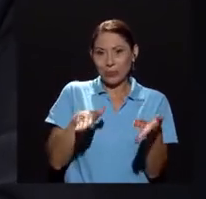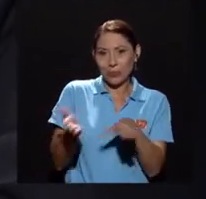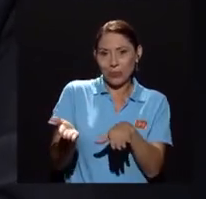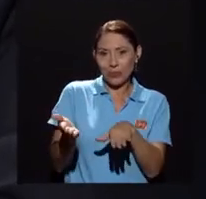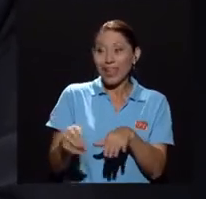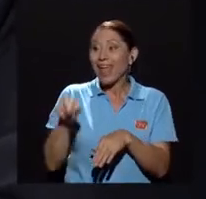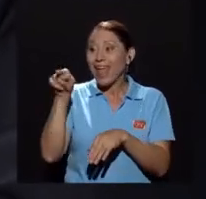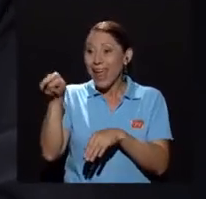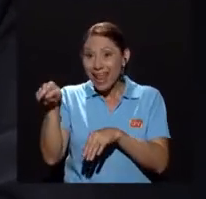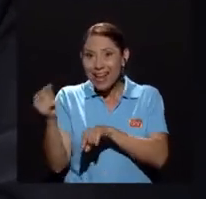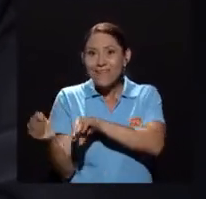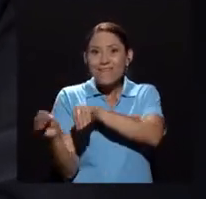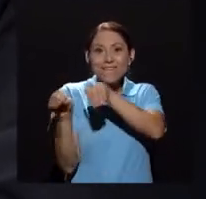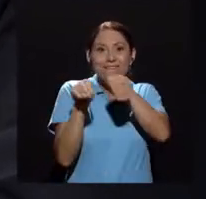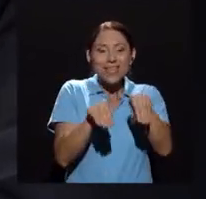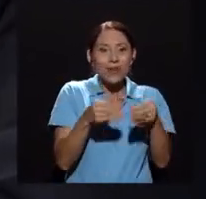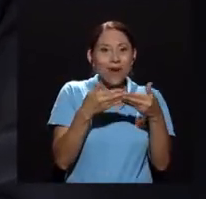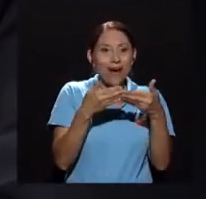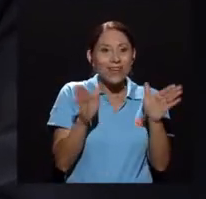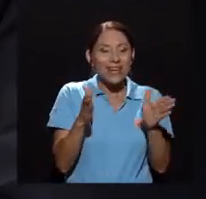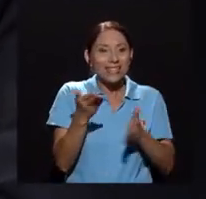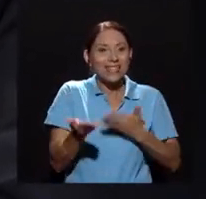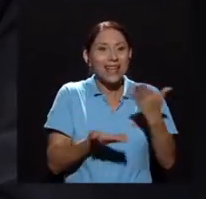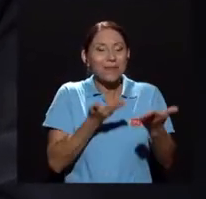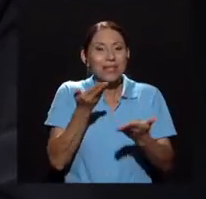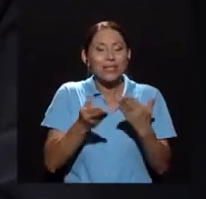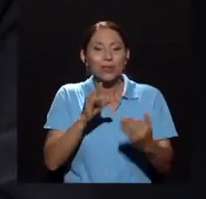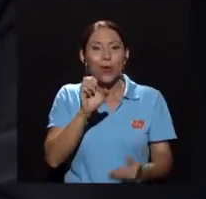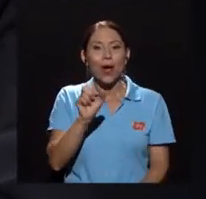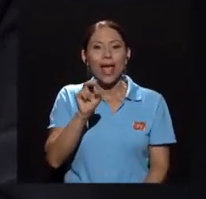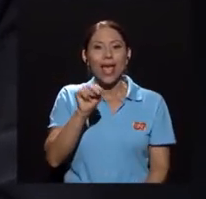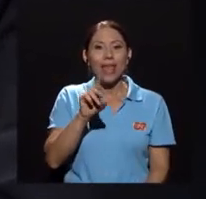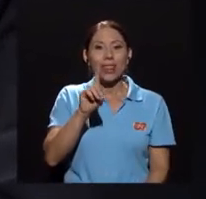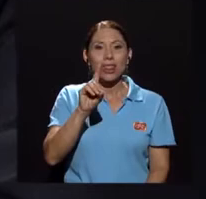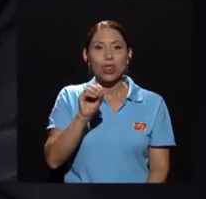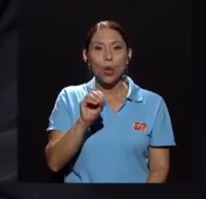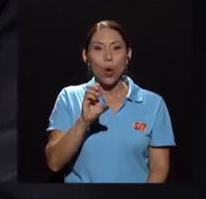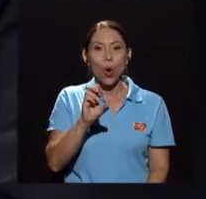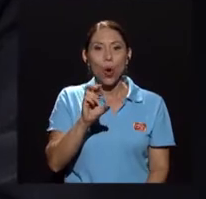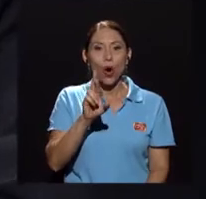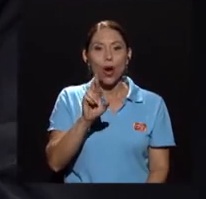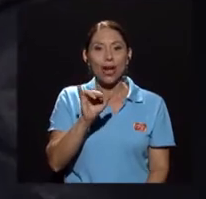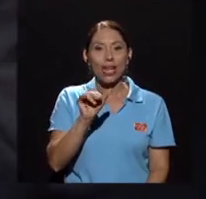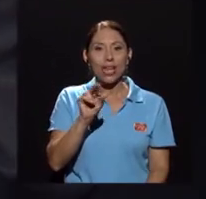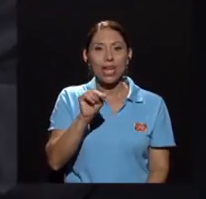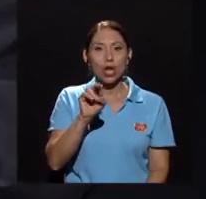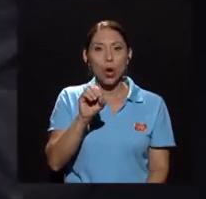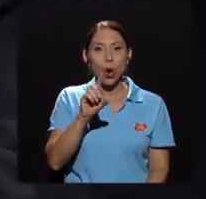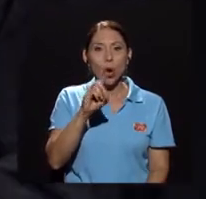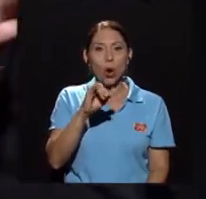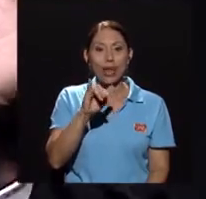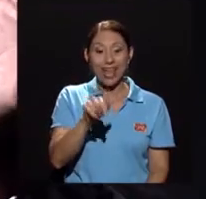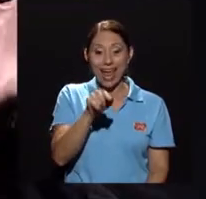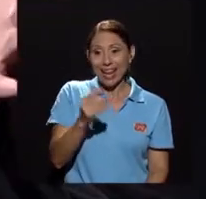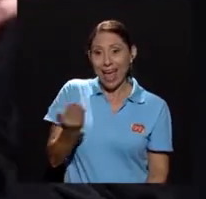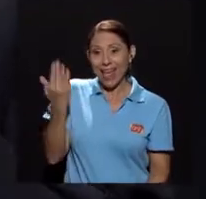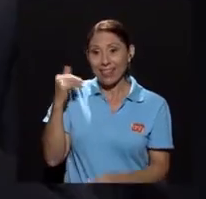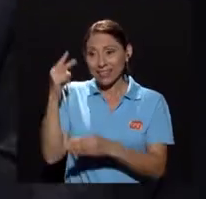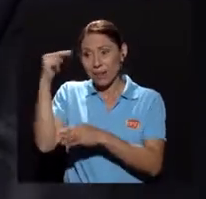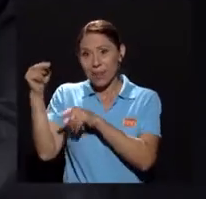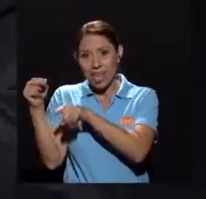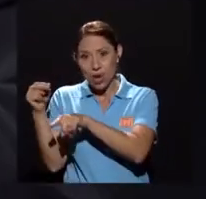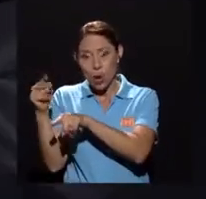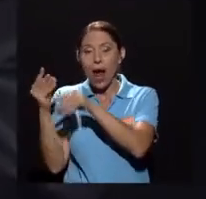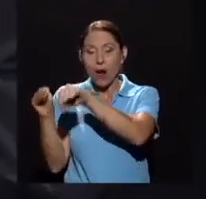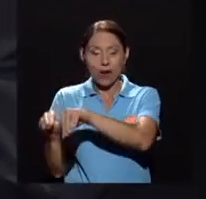vino a abrir el servicio de endocrinología al hospital calderón guardia verdad estaba en el médico porque todas las especialidades